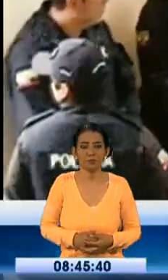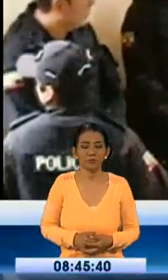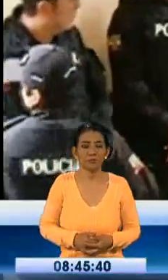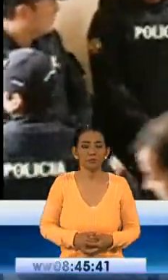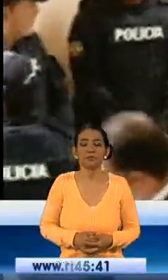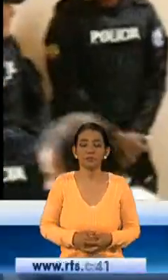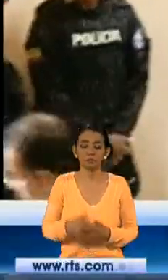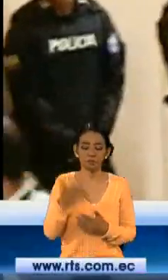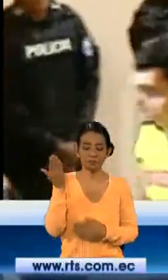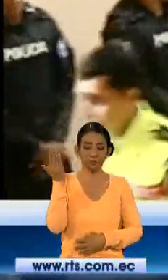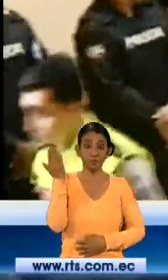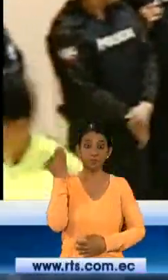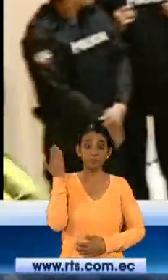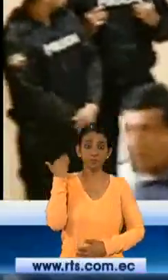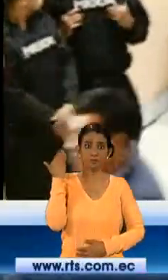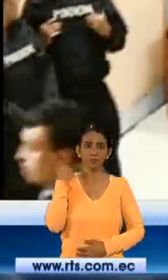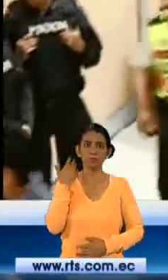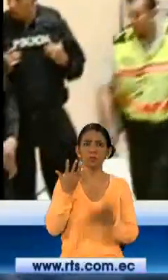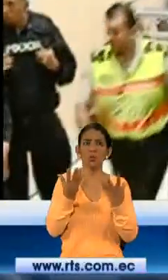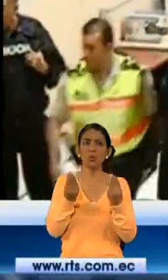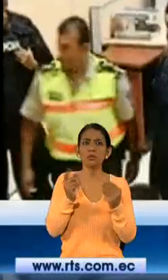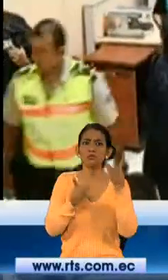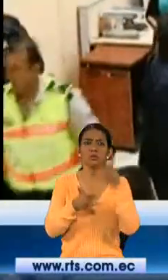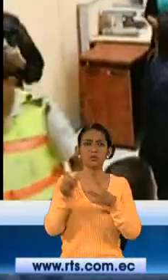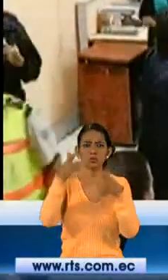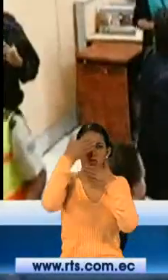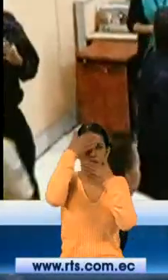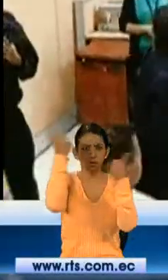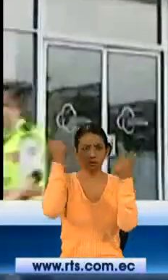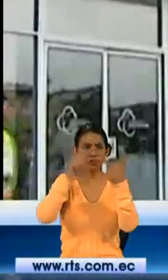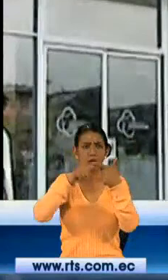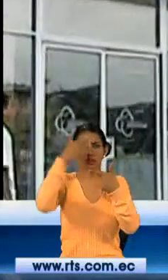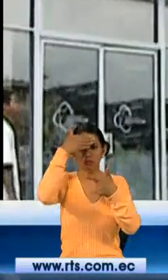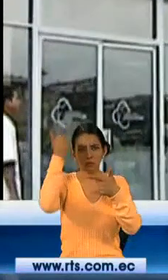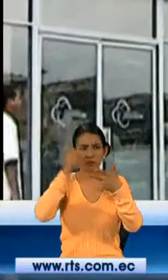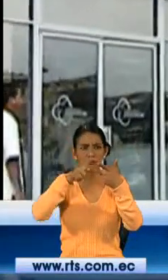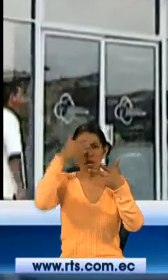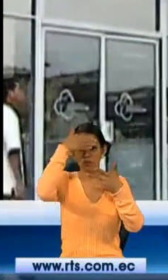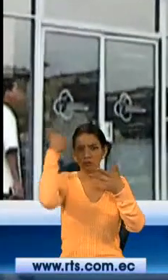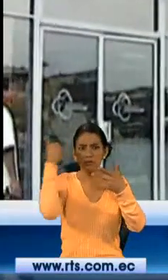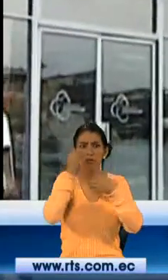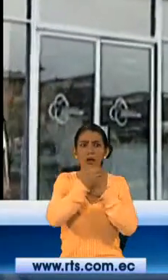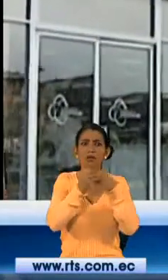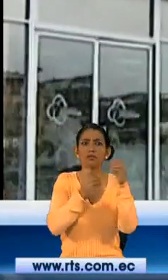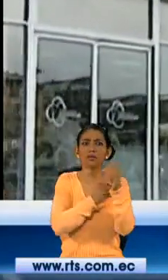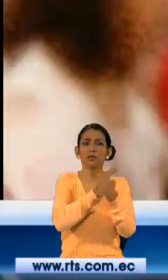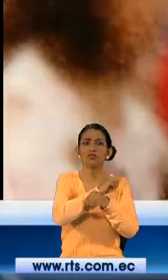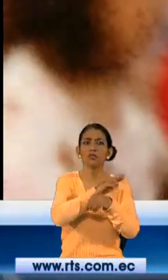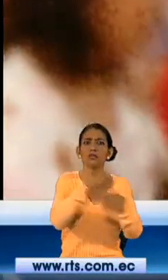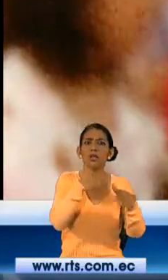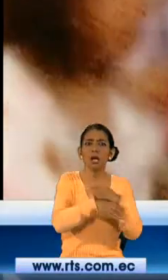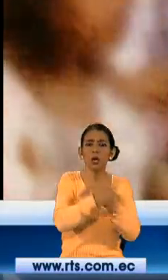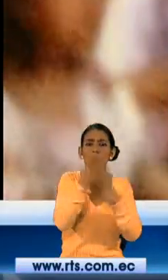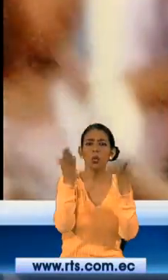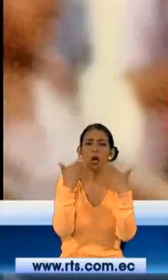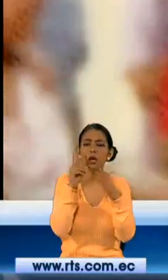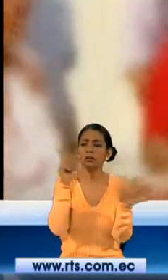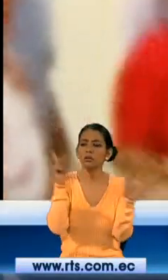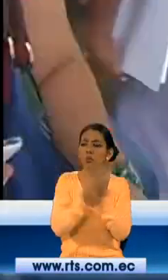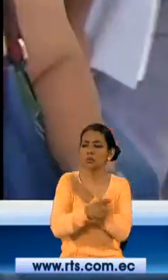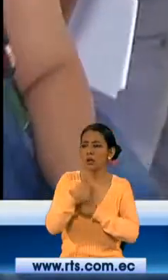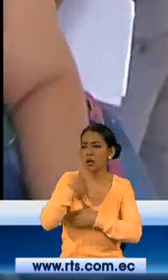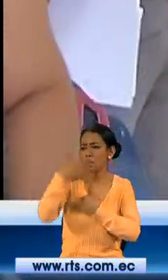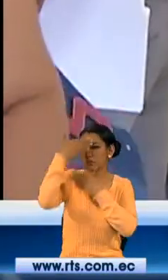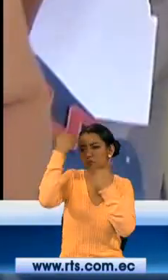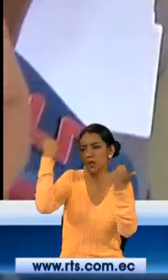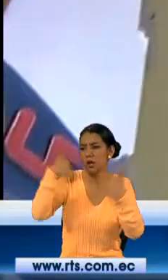En los últimos días, más de una docena de afectados empezaron a llegar a las oficinas de la Fiscalía en Guayaquil para denunciar que habían sido